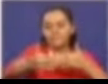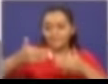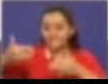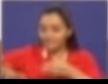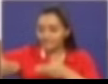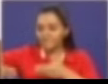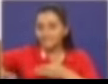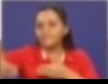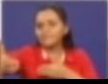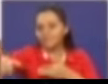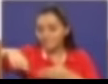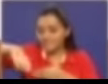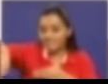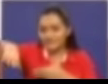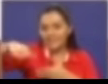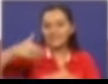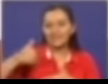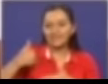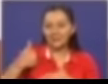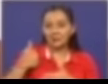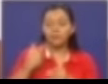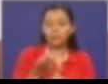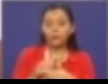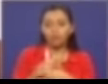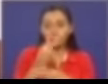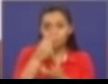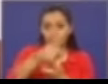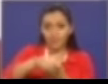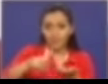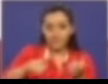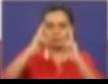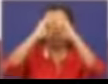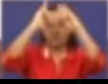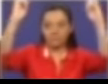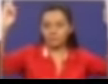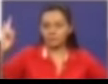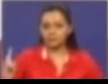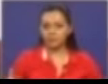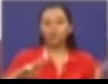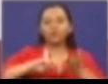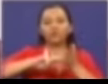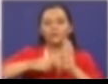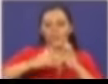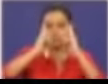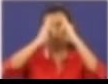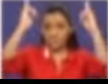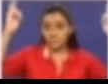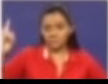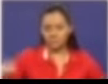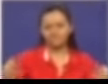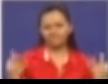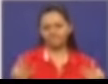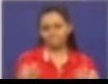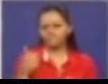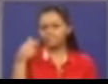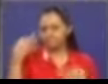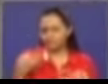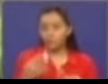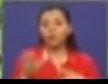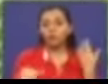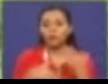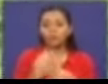papa, conocidos como invernaderos inteligentes, cuyo funcionamiento nos permitirá aumentar